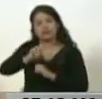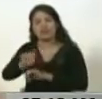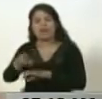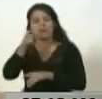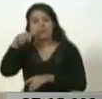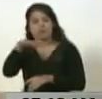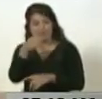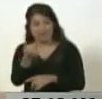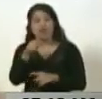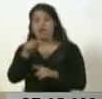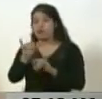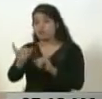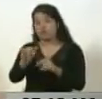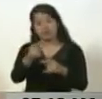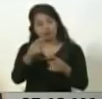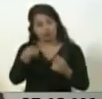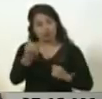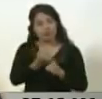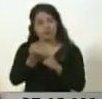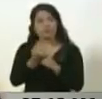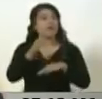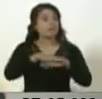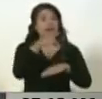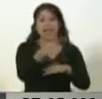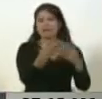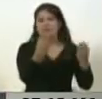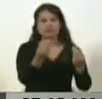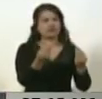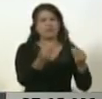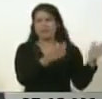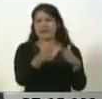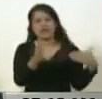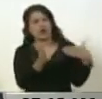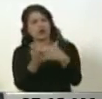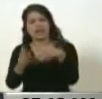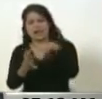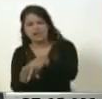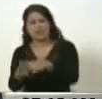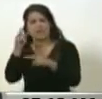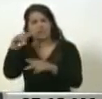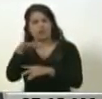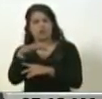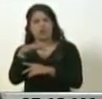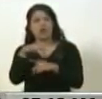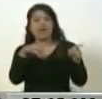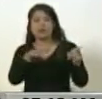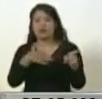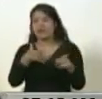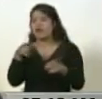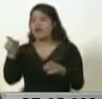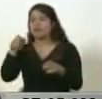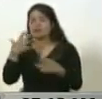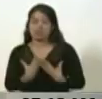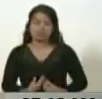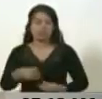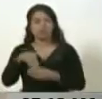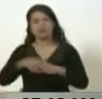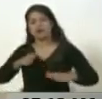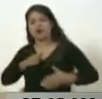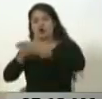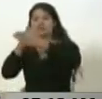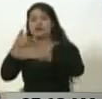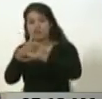buscan la forma de someter a la familia venezolana con un fin electoral grupal. Pero ahí también es importante, asociado